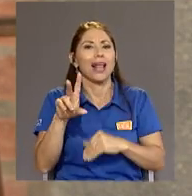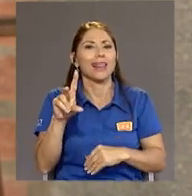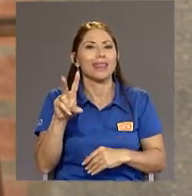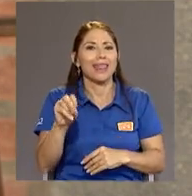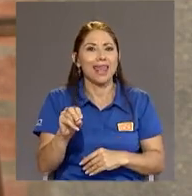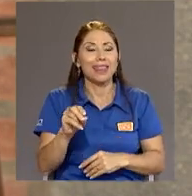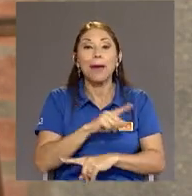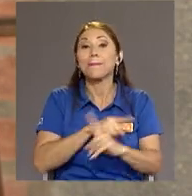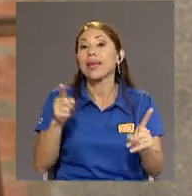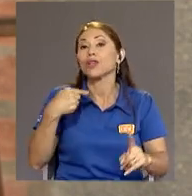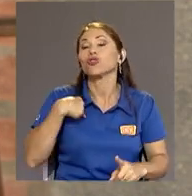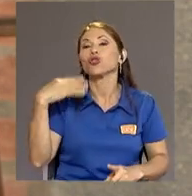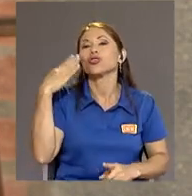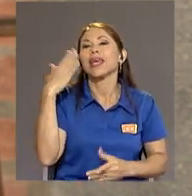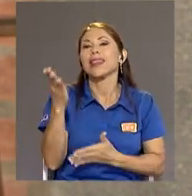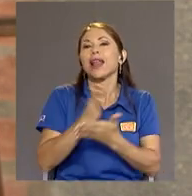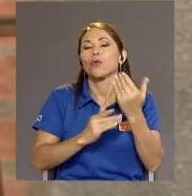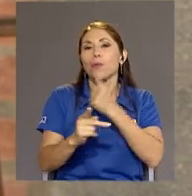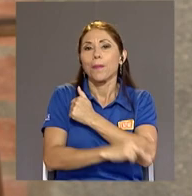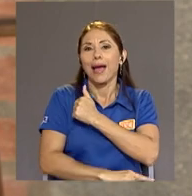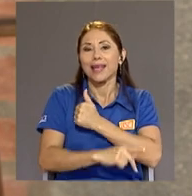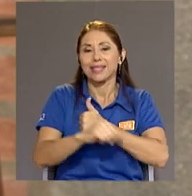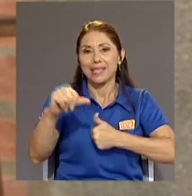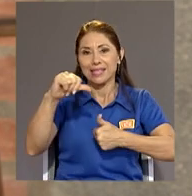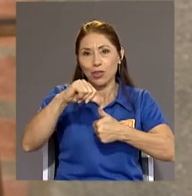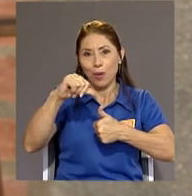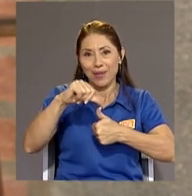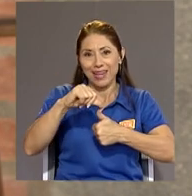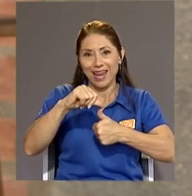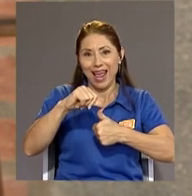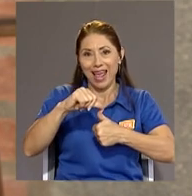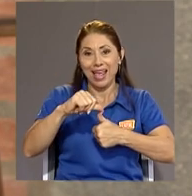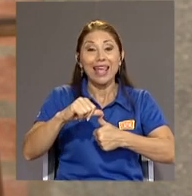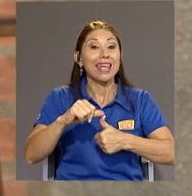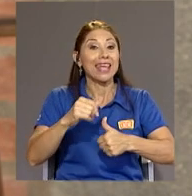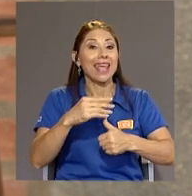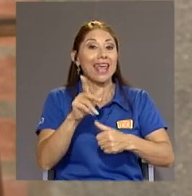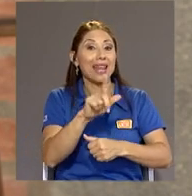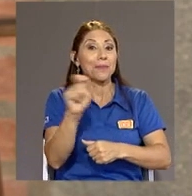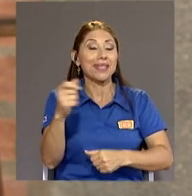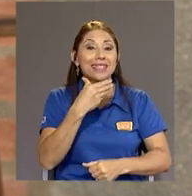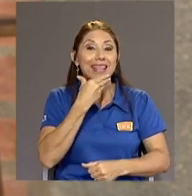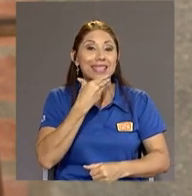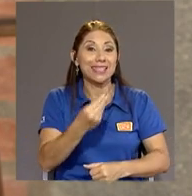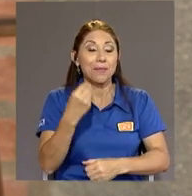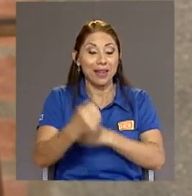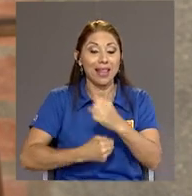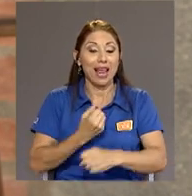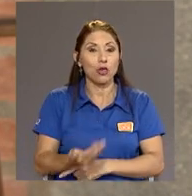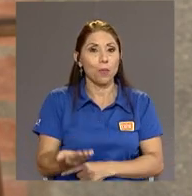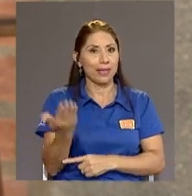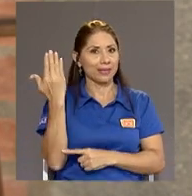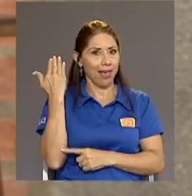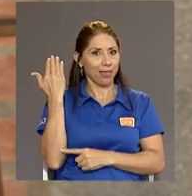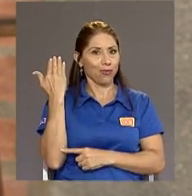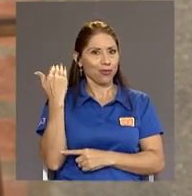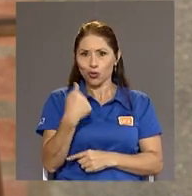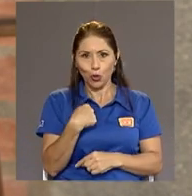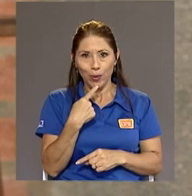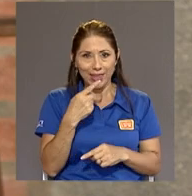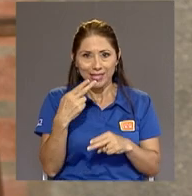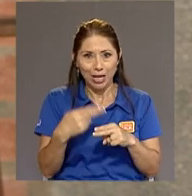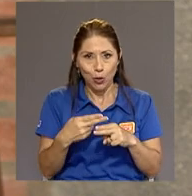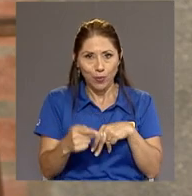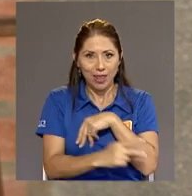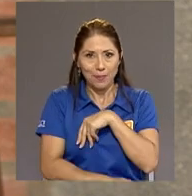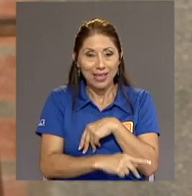país de Centroamérica que en diciembre del año pasado, no diré el nombre del país por supuesto, en diciembre del año